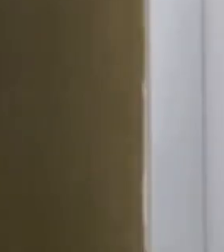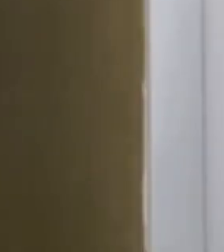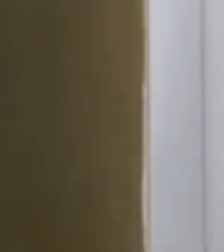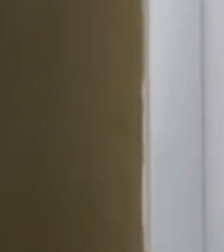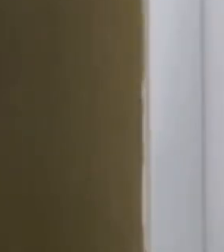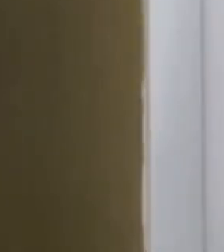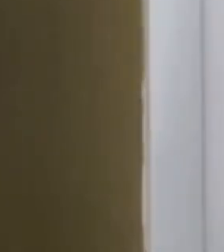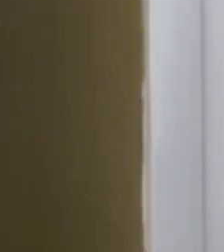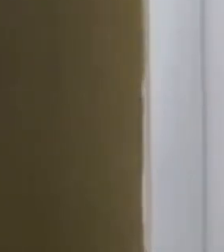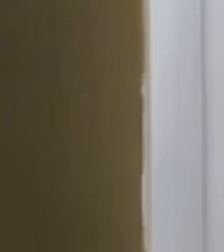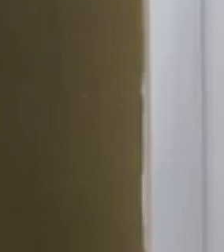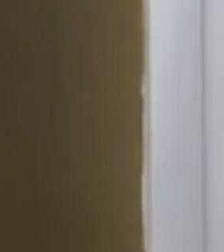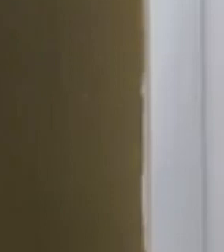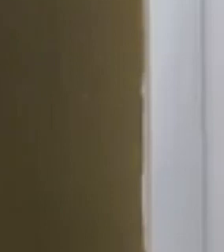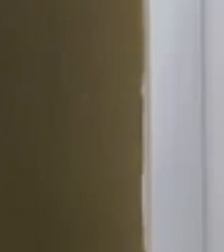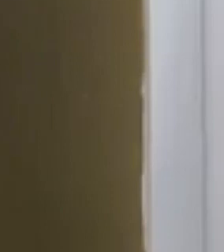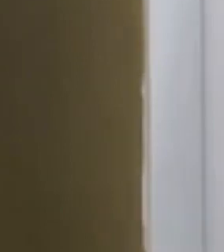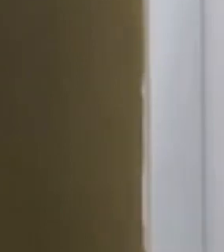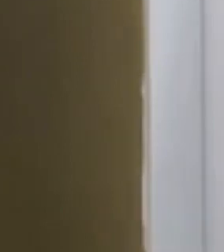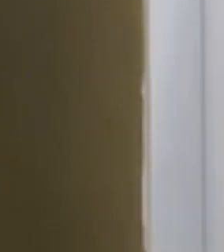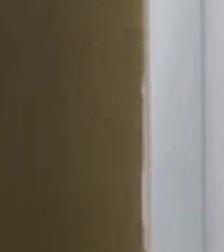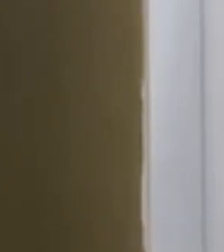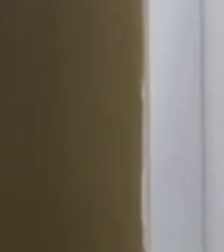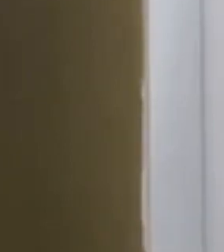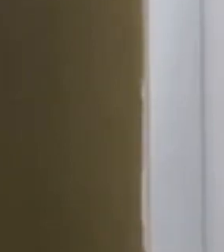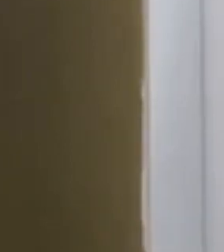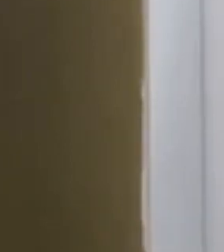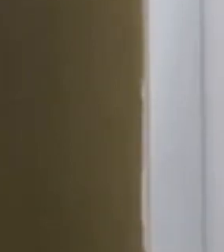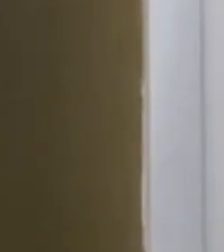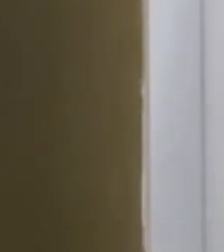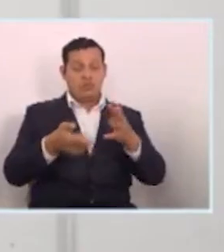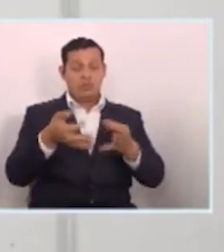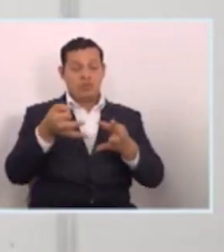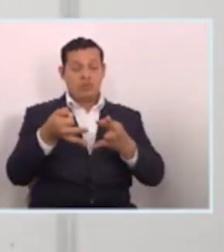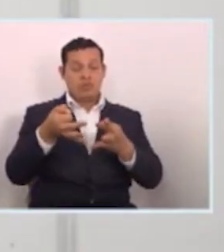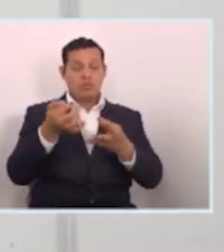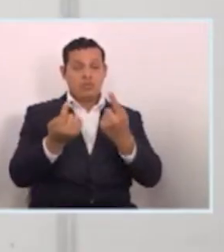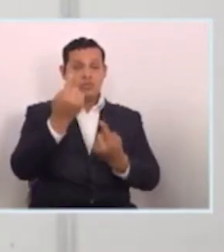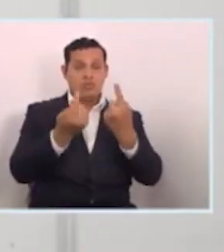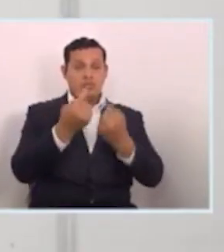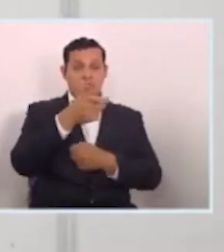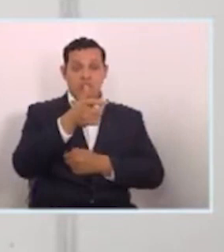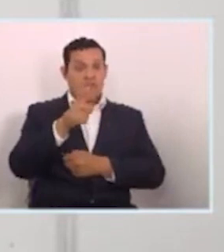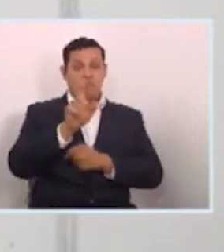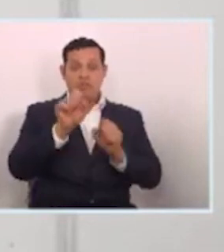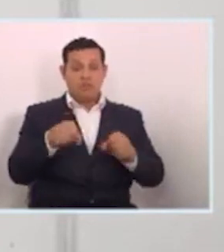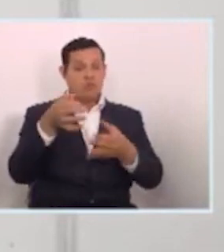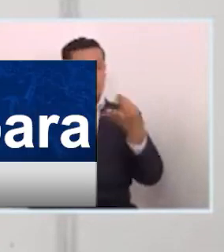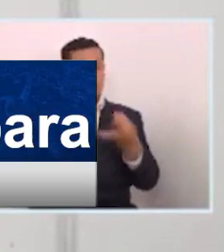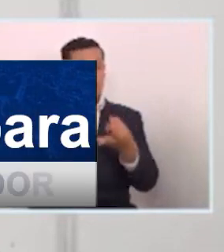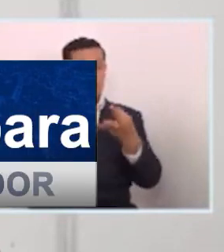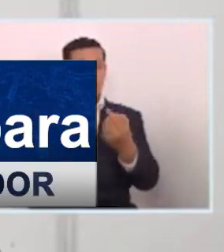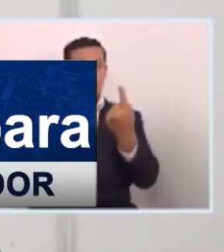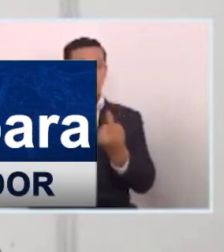civil Mauricio arrias a chicas para enriquecer el proceso legislativo por su parte el diputado Walter Coto